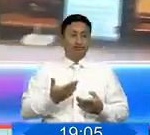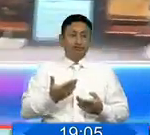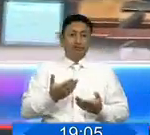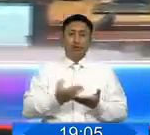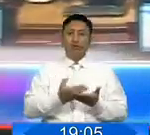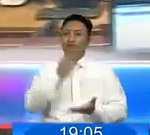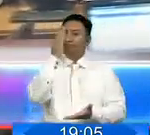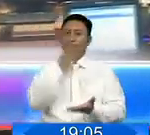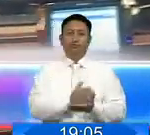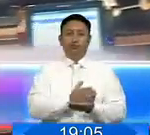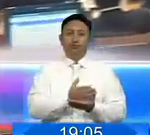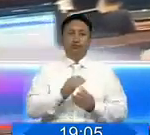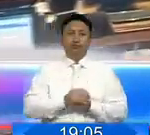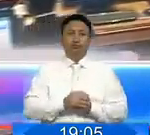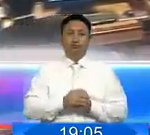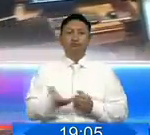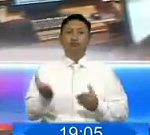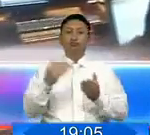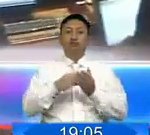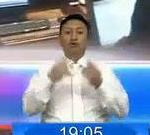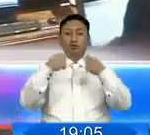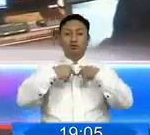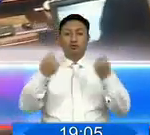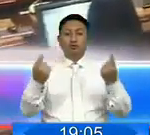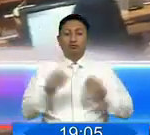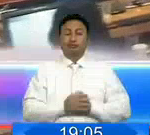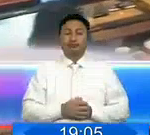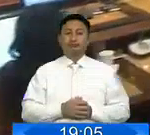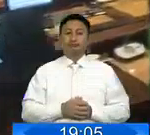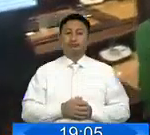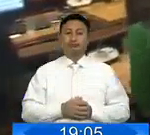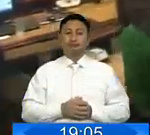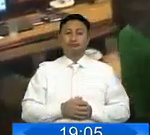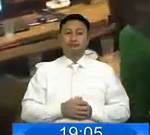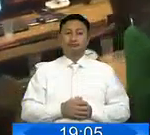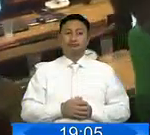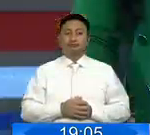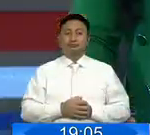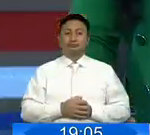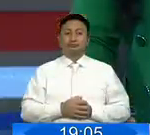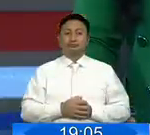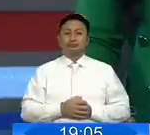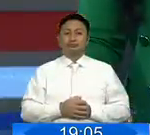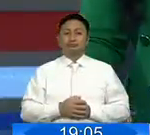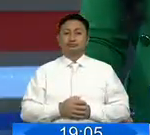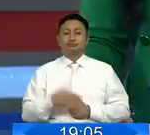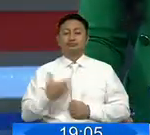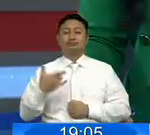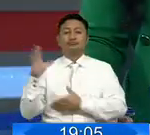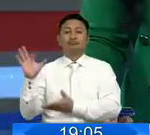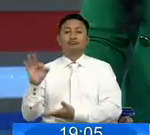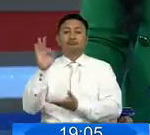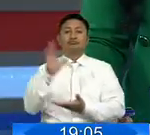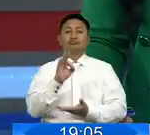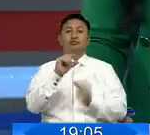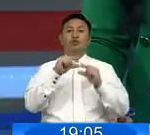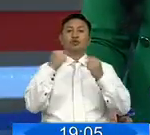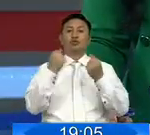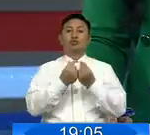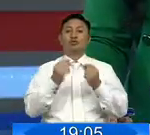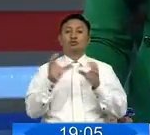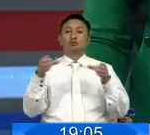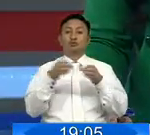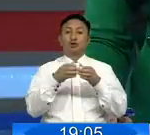la sesión, que será convocada para una nueva fecha. Informó Javier Gallo. Representantes del colectivo